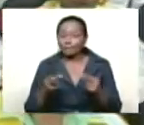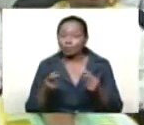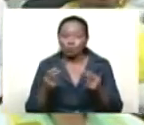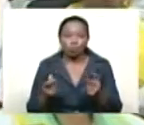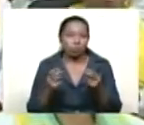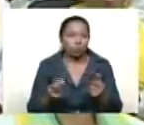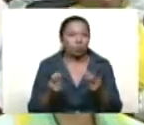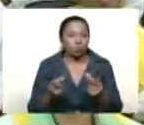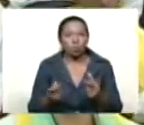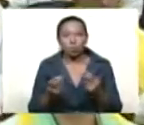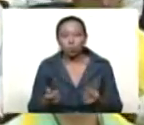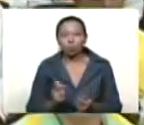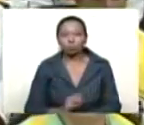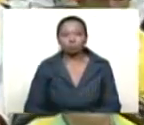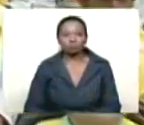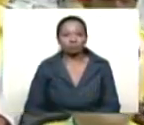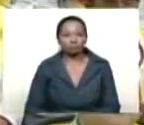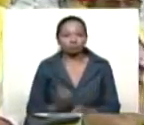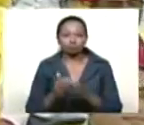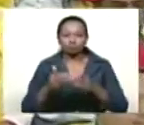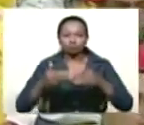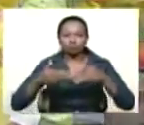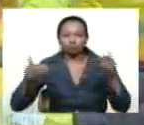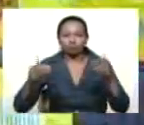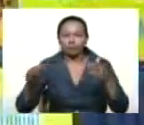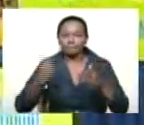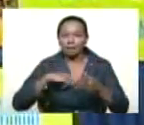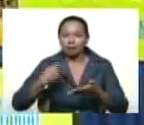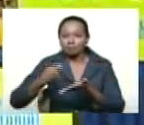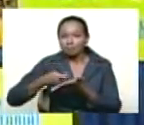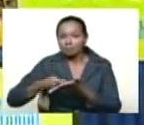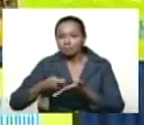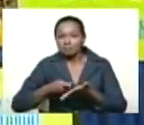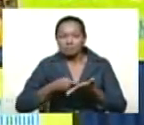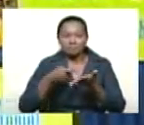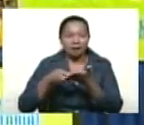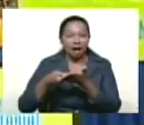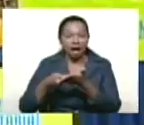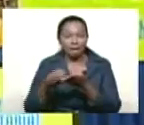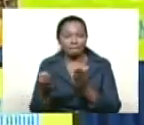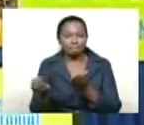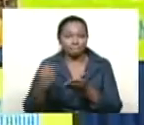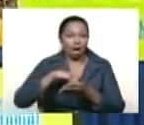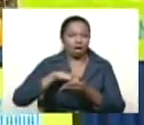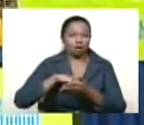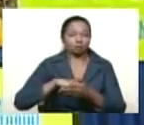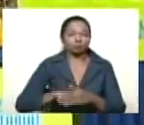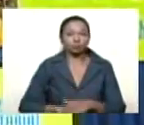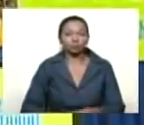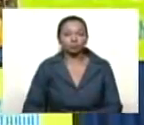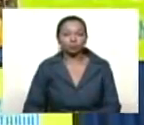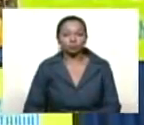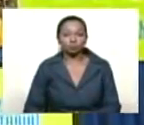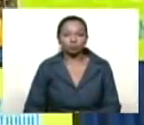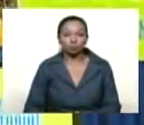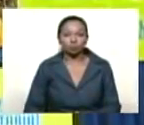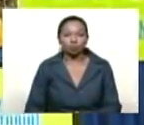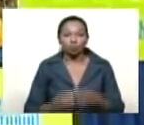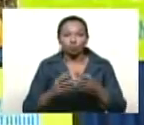paso. Hay que ampliar la inversión. Hay que ampliar la